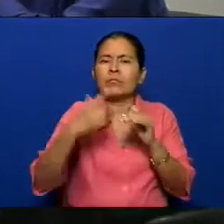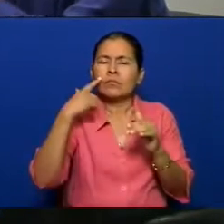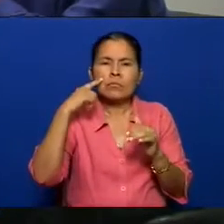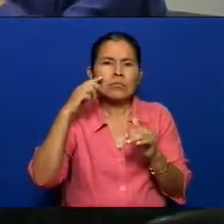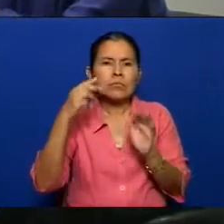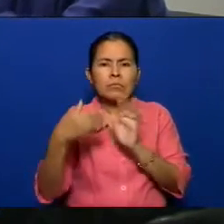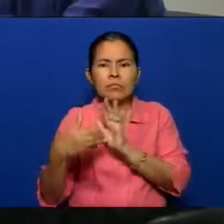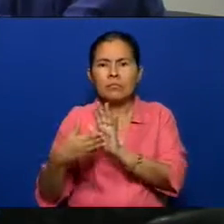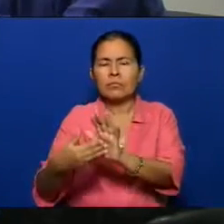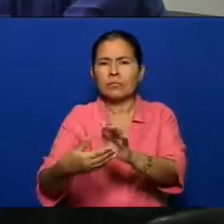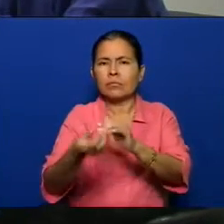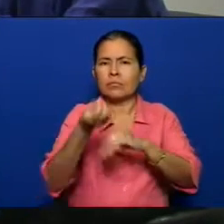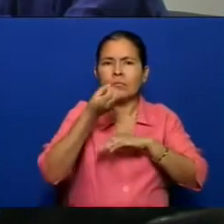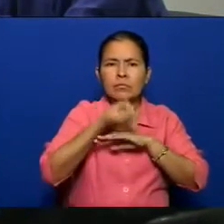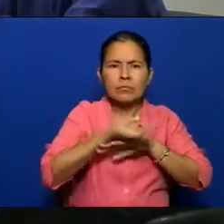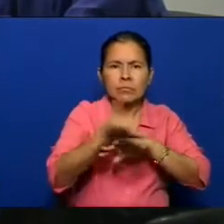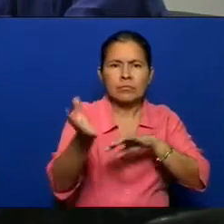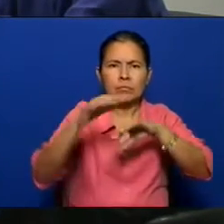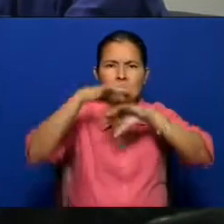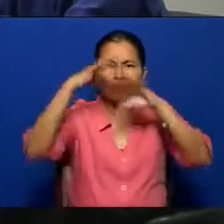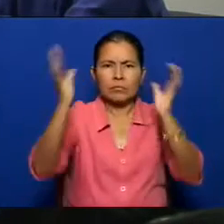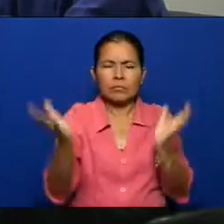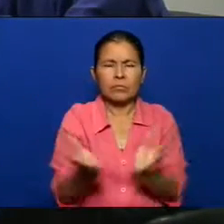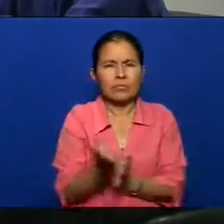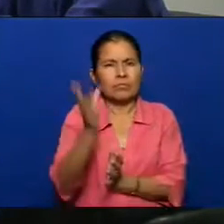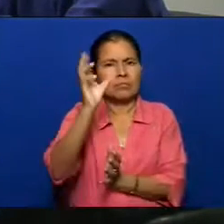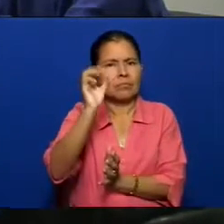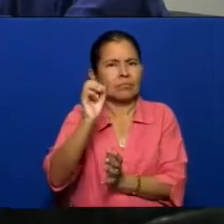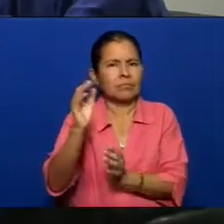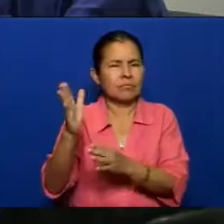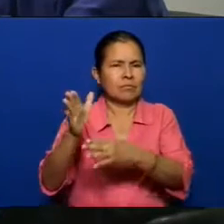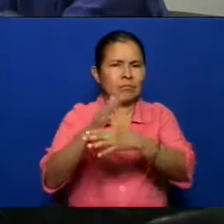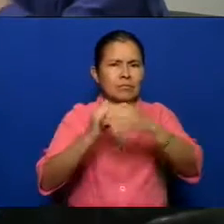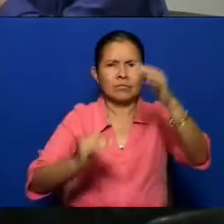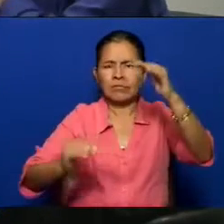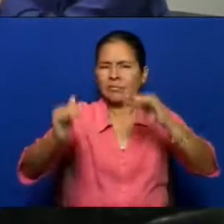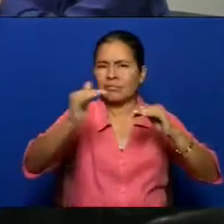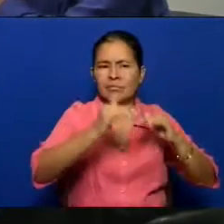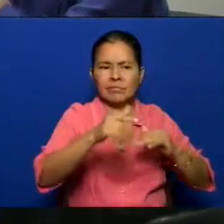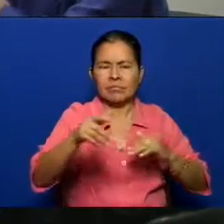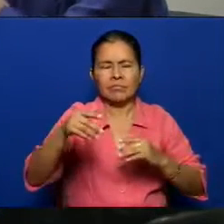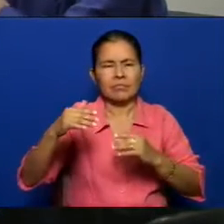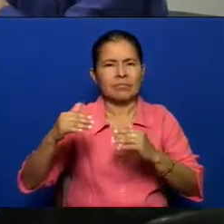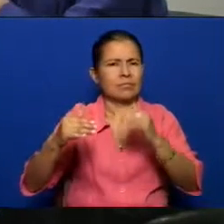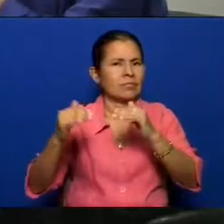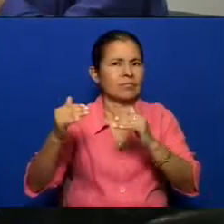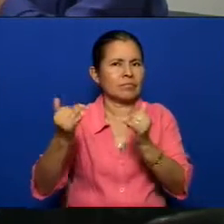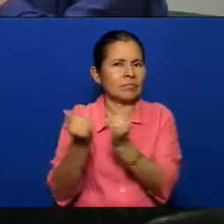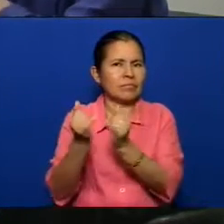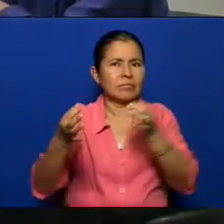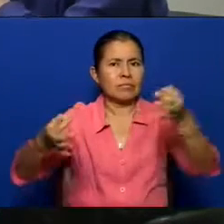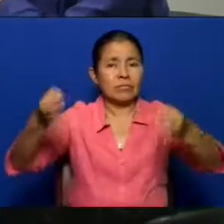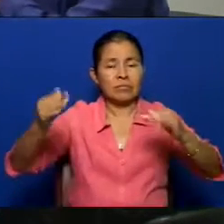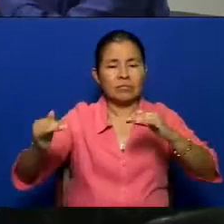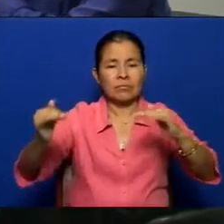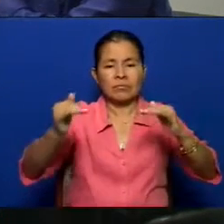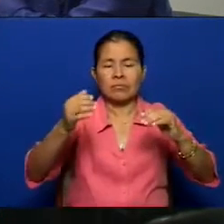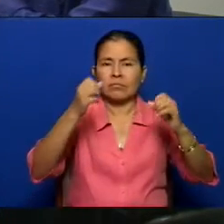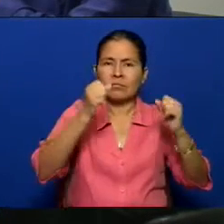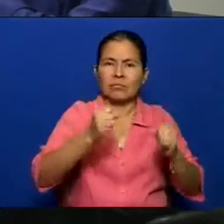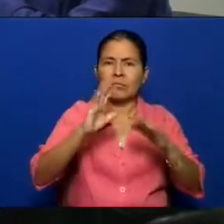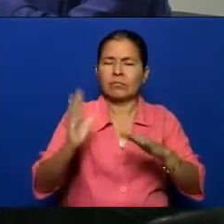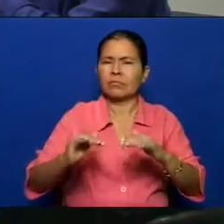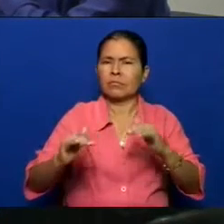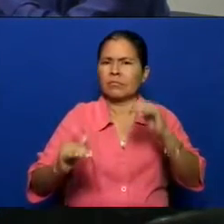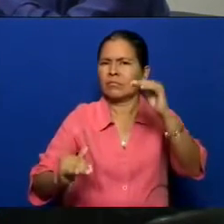un mensaje a la humanidad que no deben de existir disparidades ni tampoco inequidades entre los niños y las